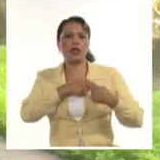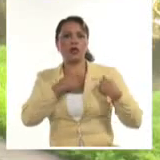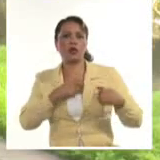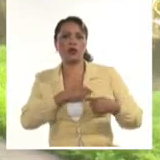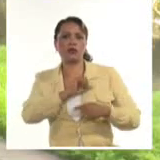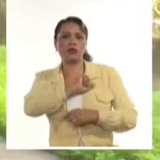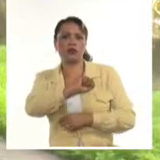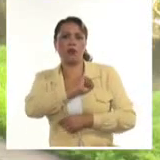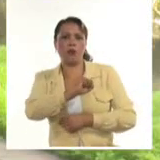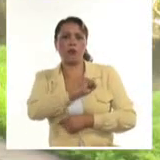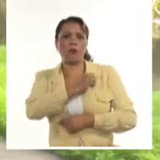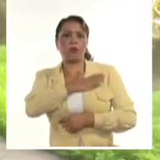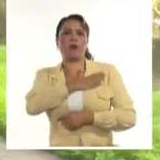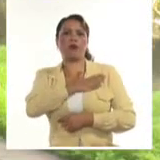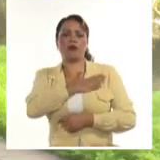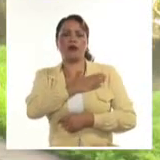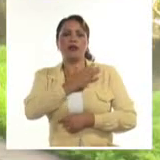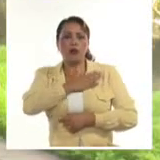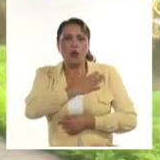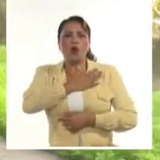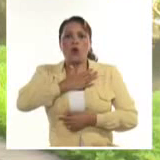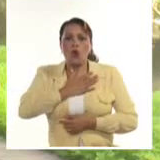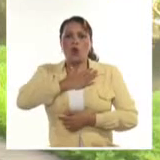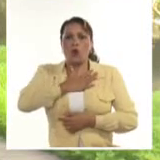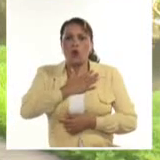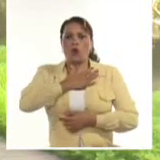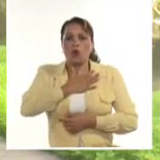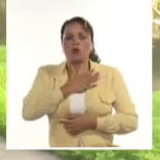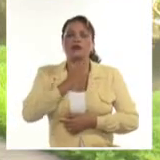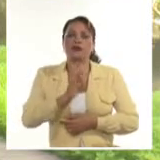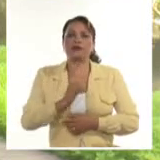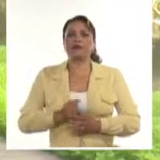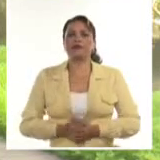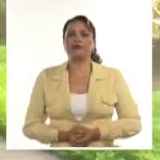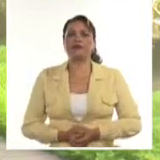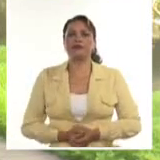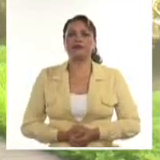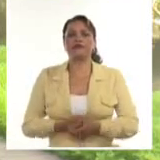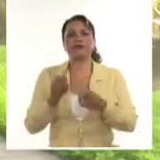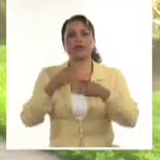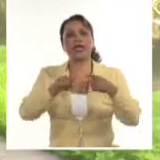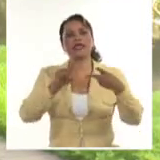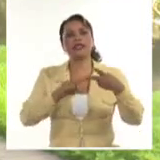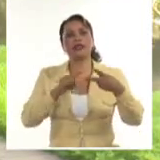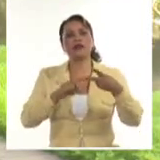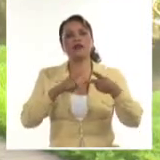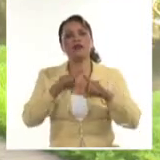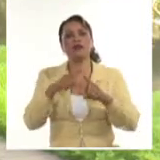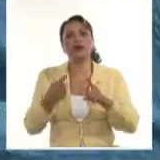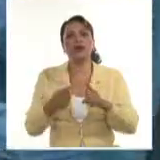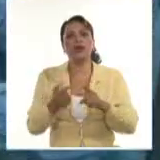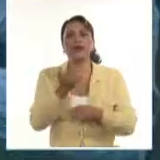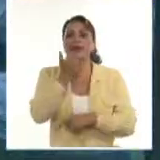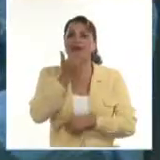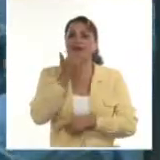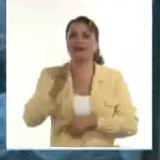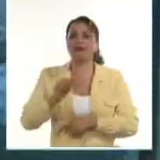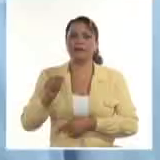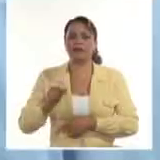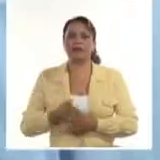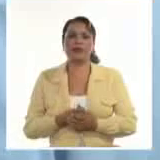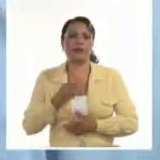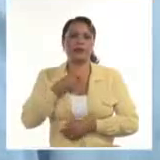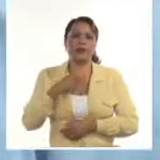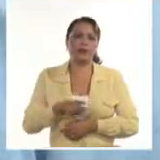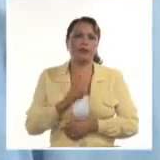del paciente en sentido general. Y el segundo tema es el error humano, que